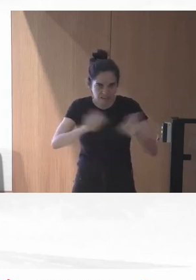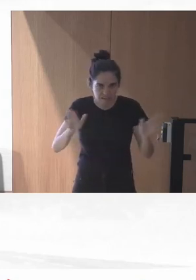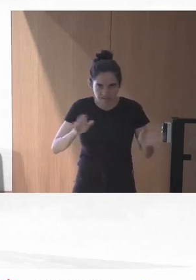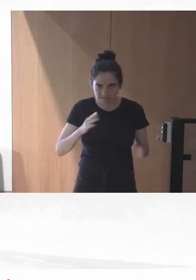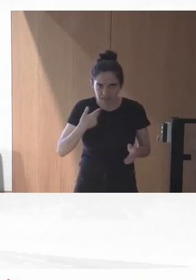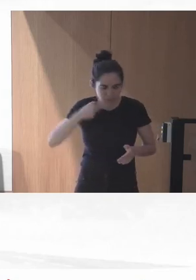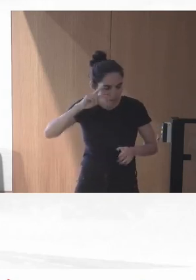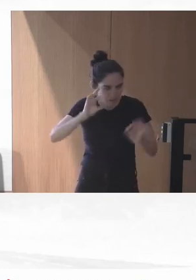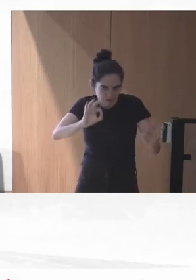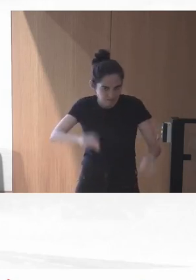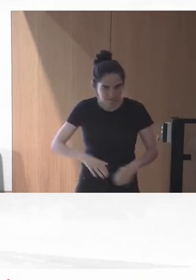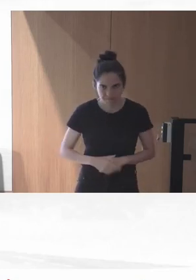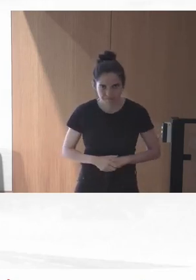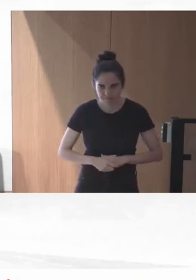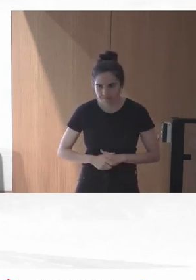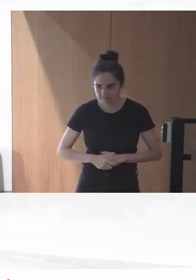la, ¿no?